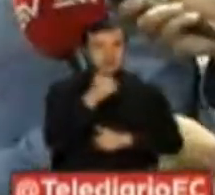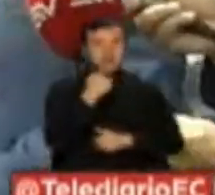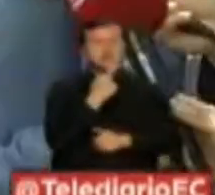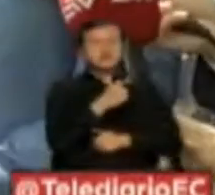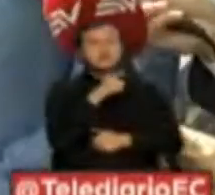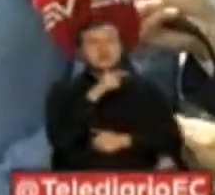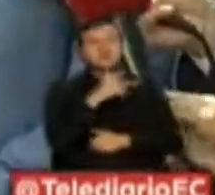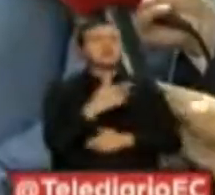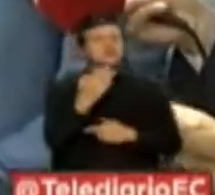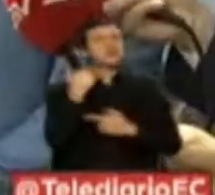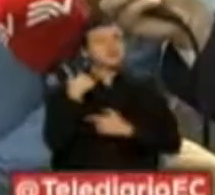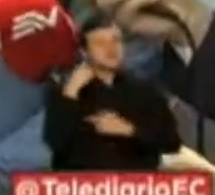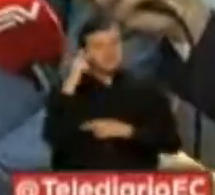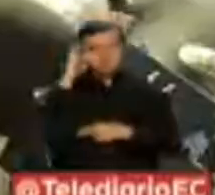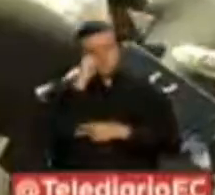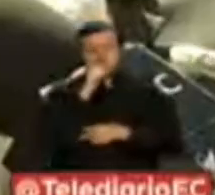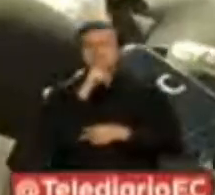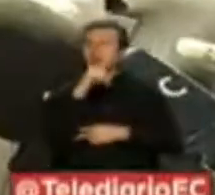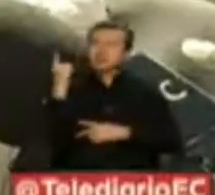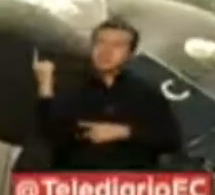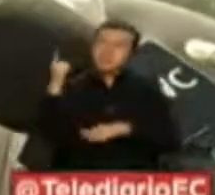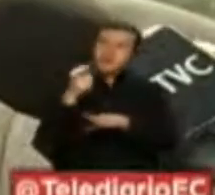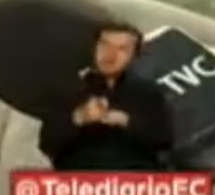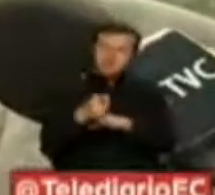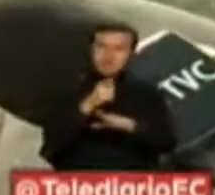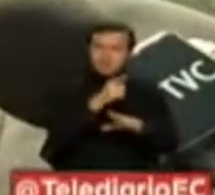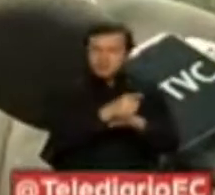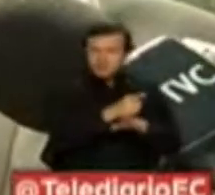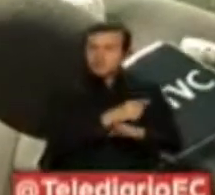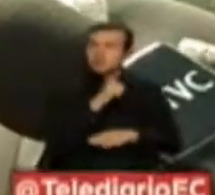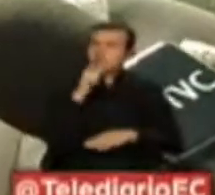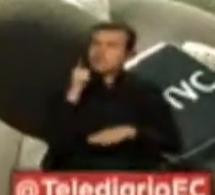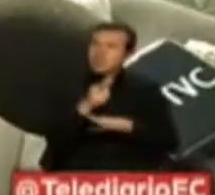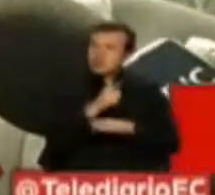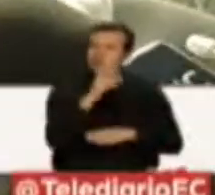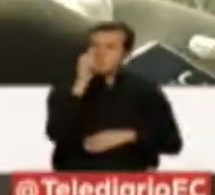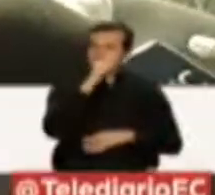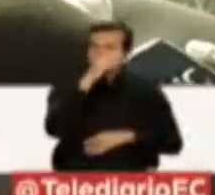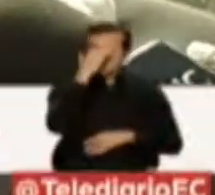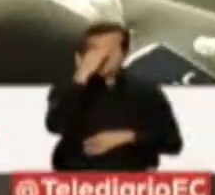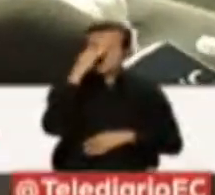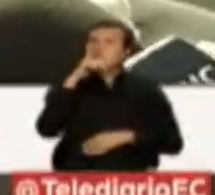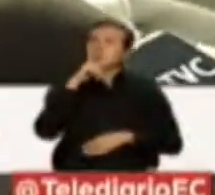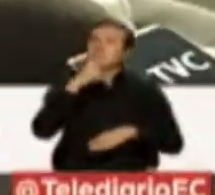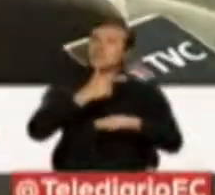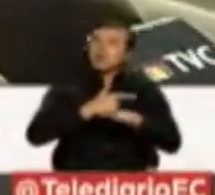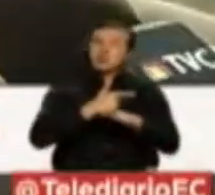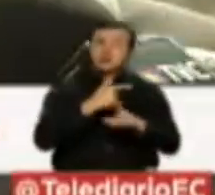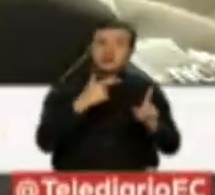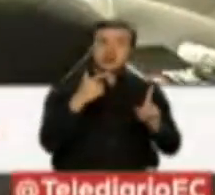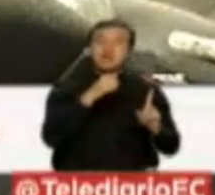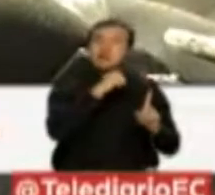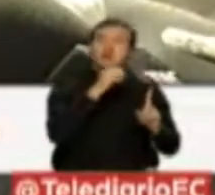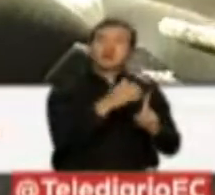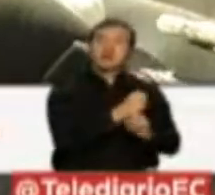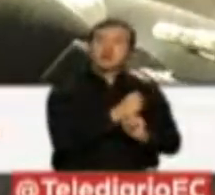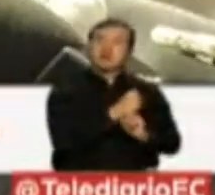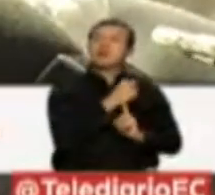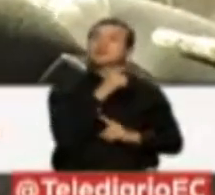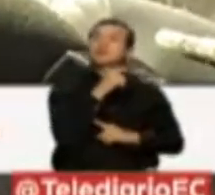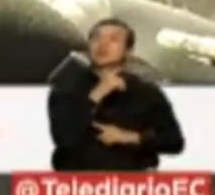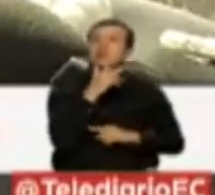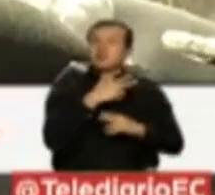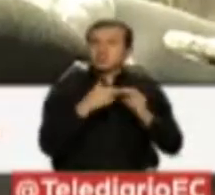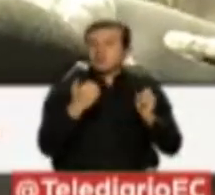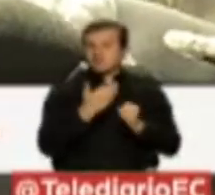quiénes estarían detrás de su secuestro. La cadena de mando está totalmente comprobada. Quien dio las órdenes, el gran determinador de mi secuestro, fue